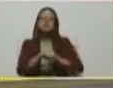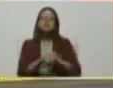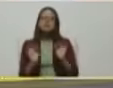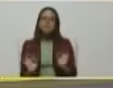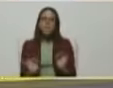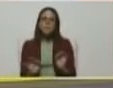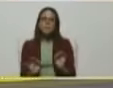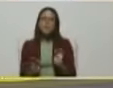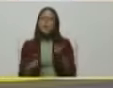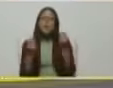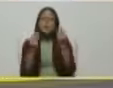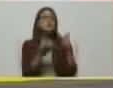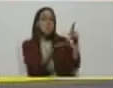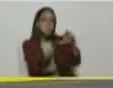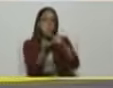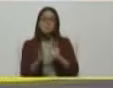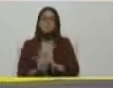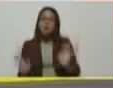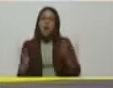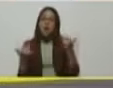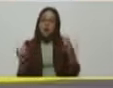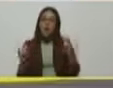Ya han llegado muchos.